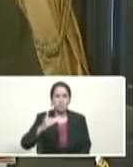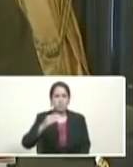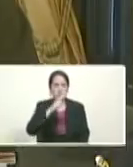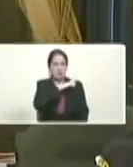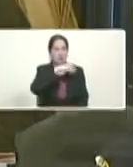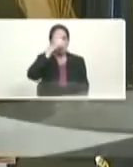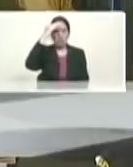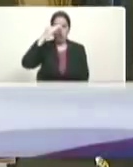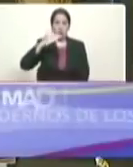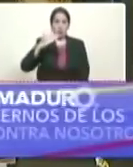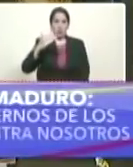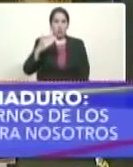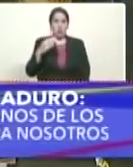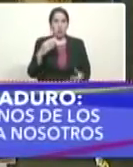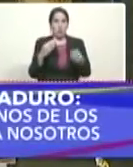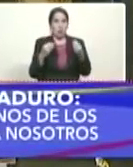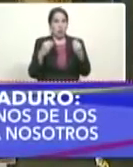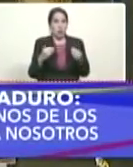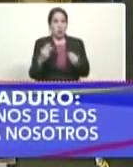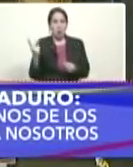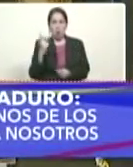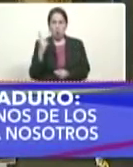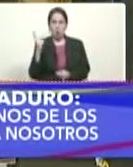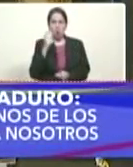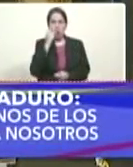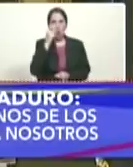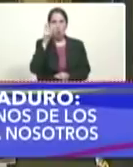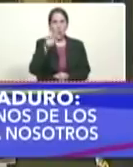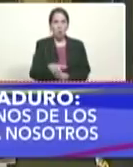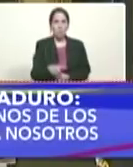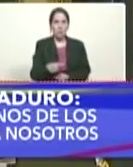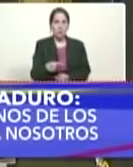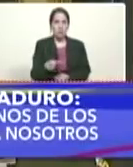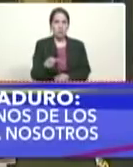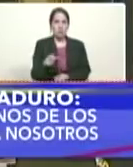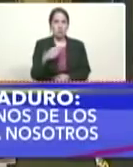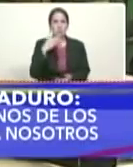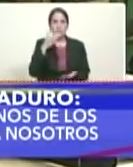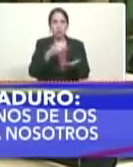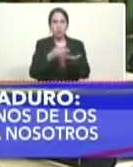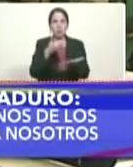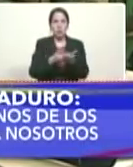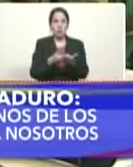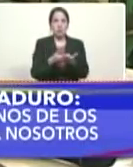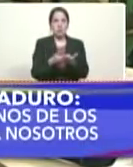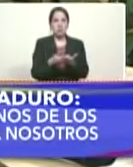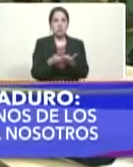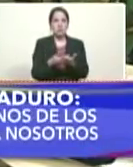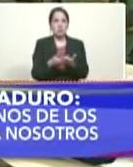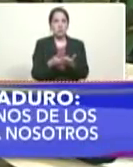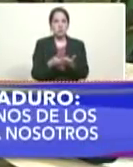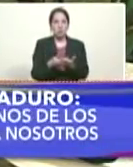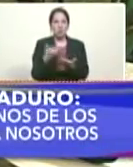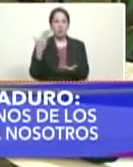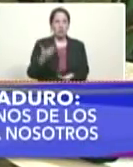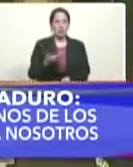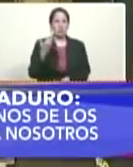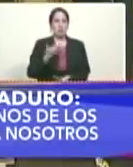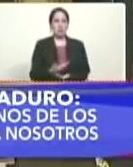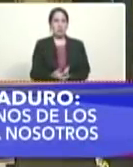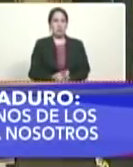el almirante remedios ceballos comandante estratégico operacional me están proponiendo algo muy importante